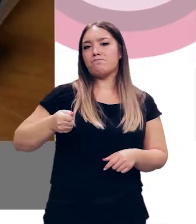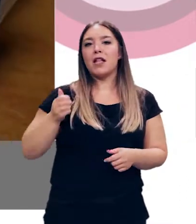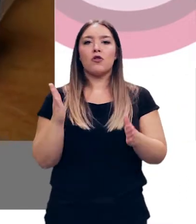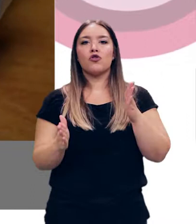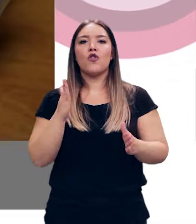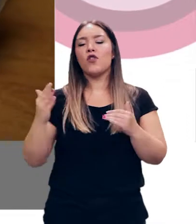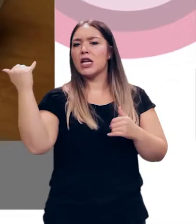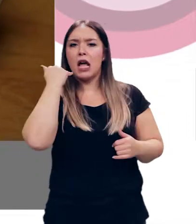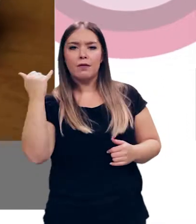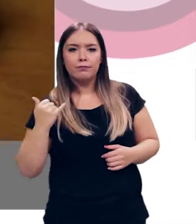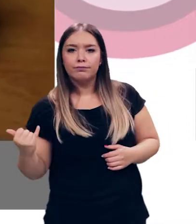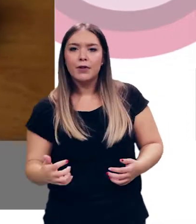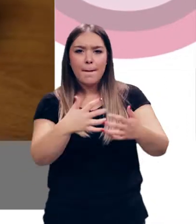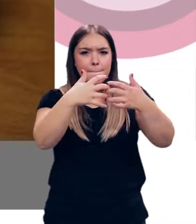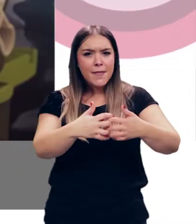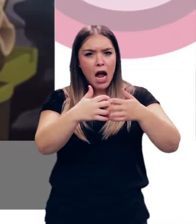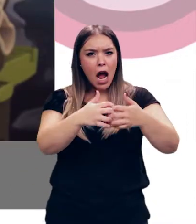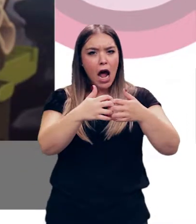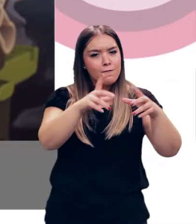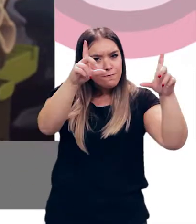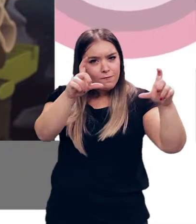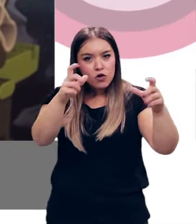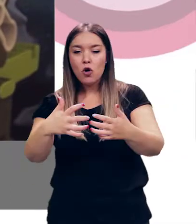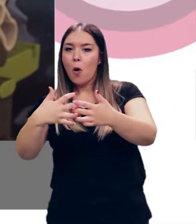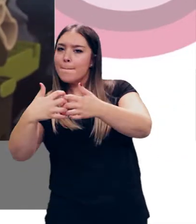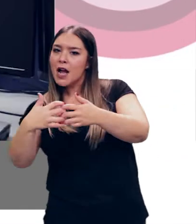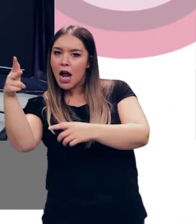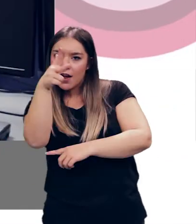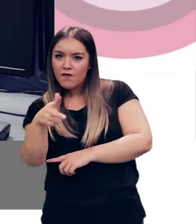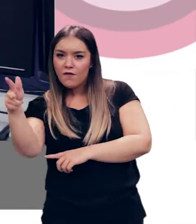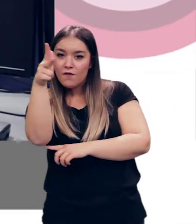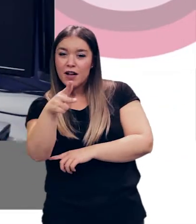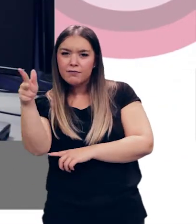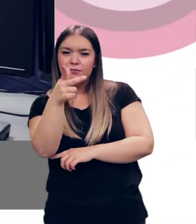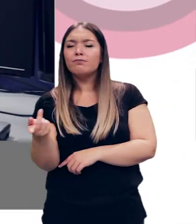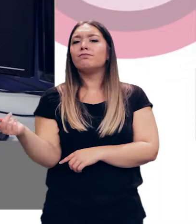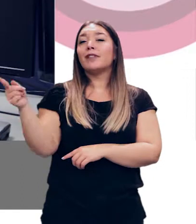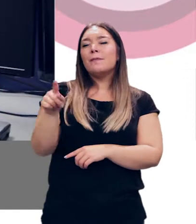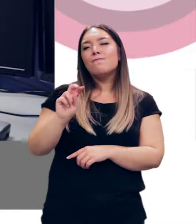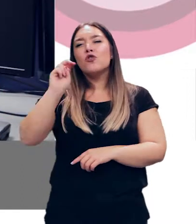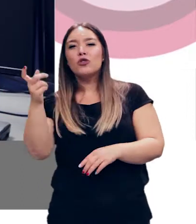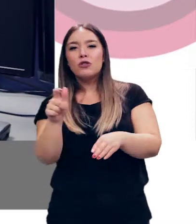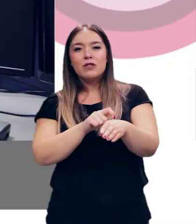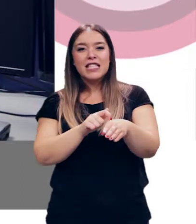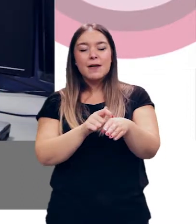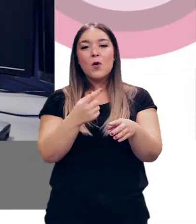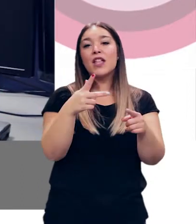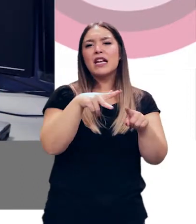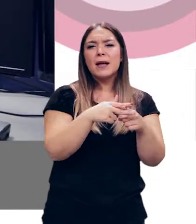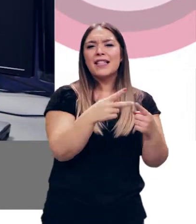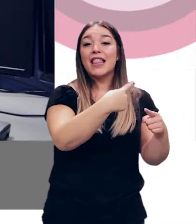de electrónica, cámaras de fotografía y de vídeo y otro tipo de